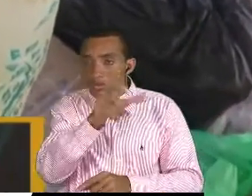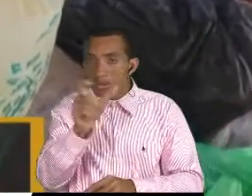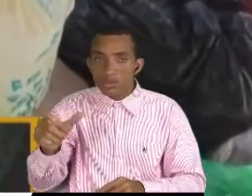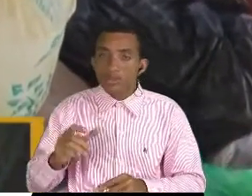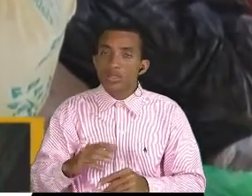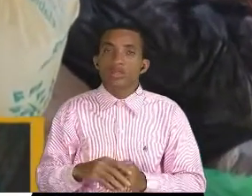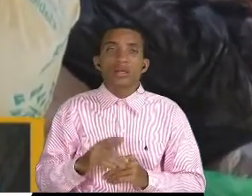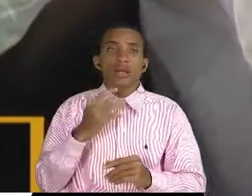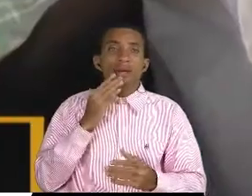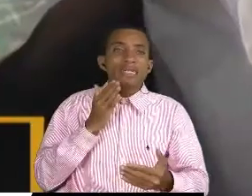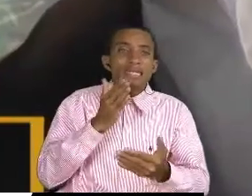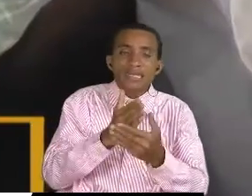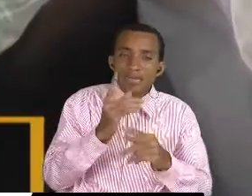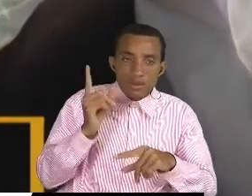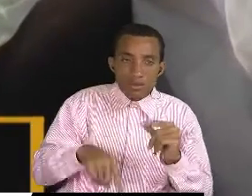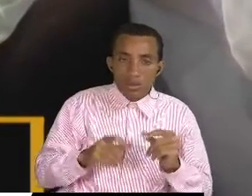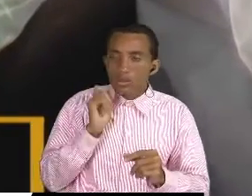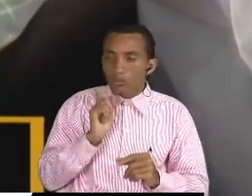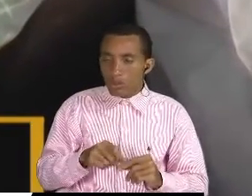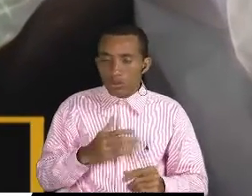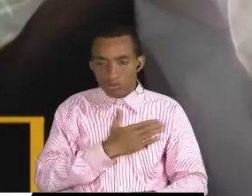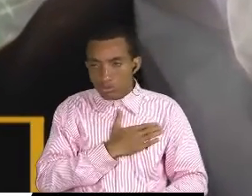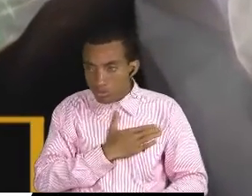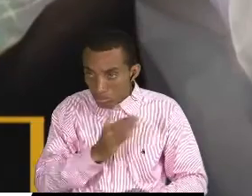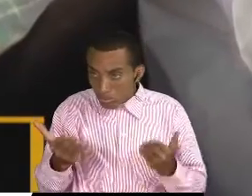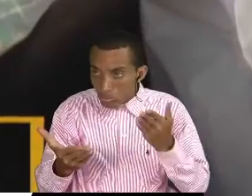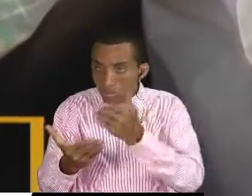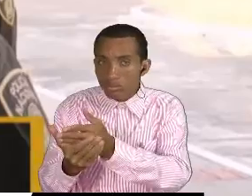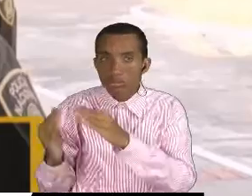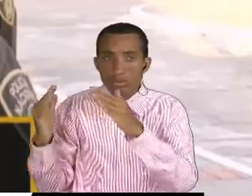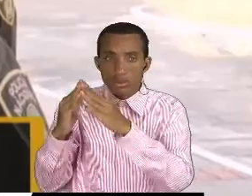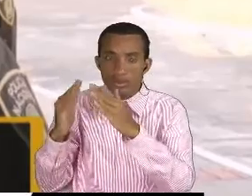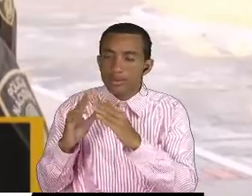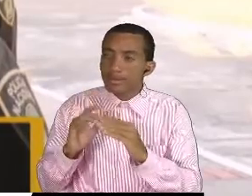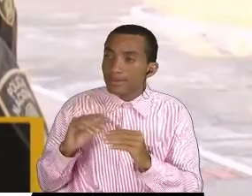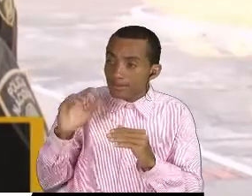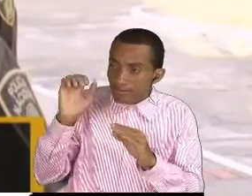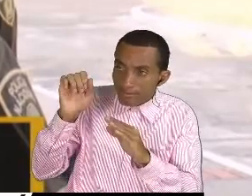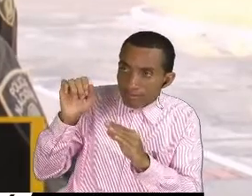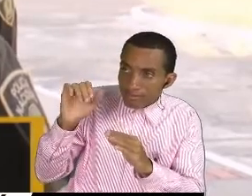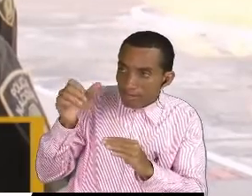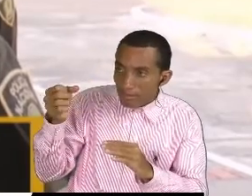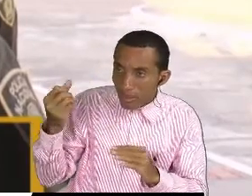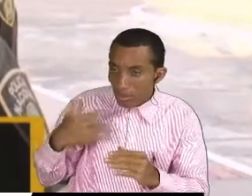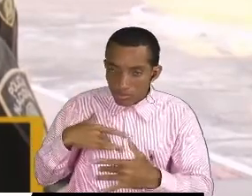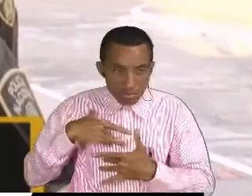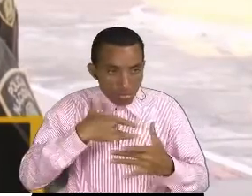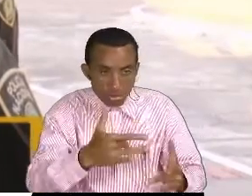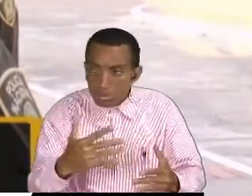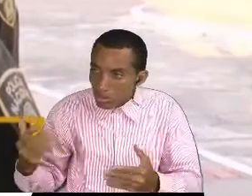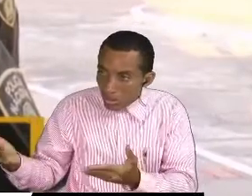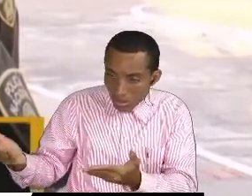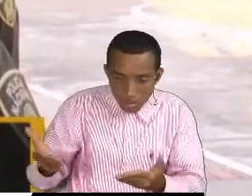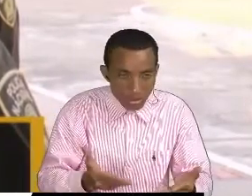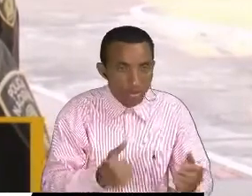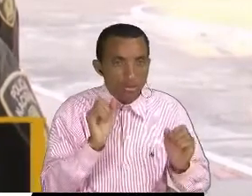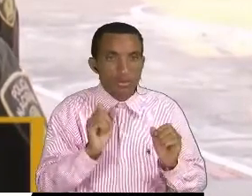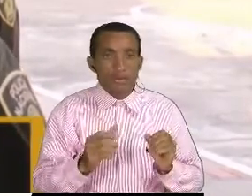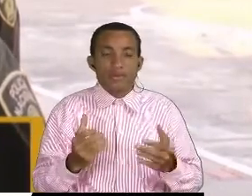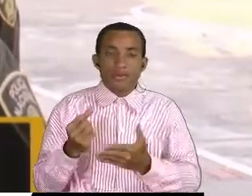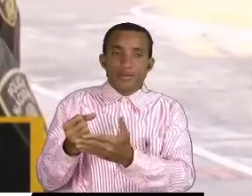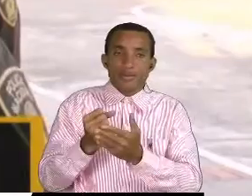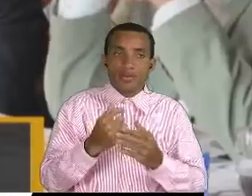lugar, estaremos prestos a llegar a su residencia, tocar las puertas y traer todas las ayudas que sean necesarias para